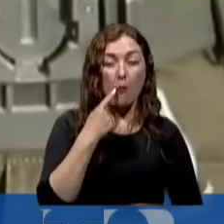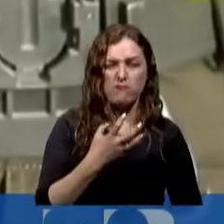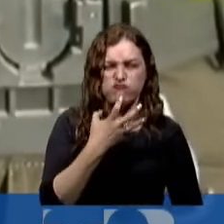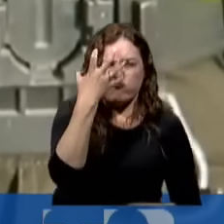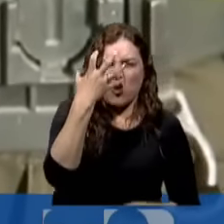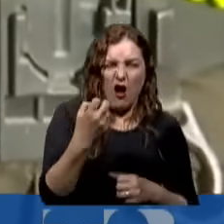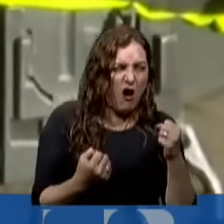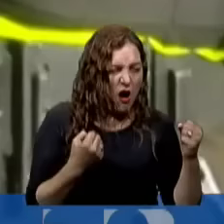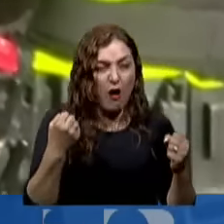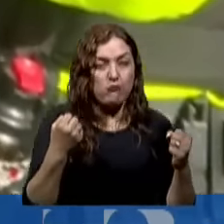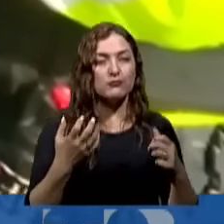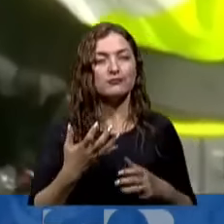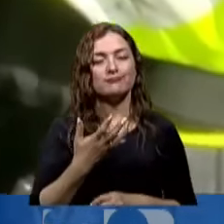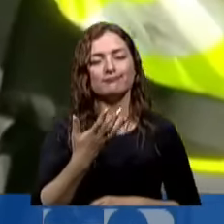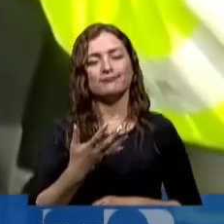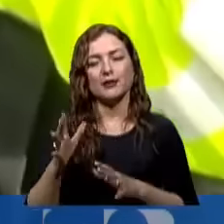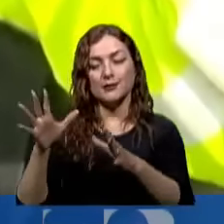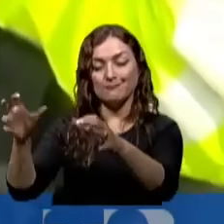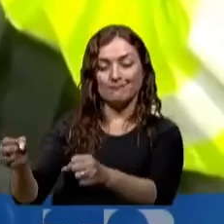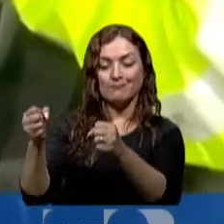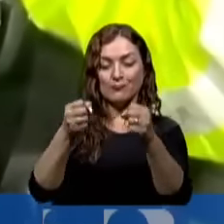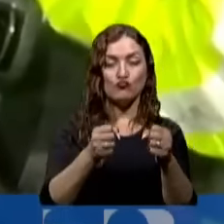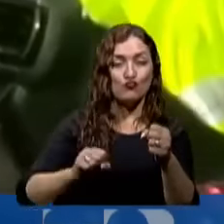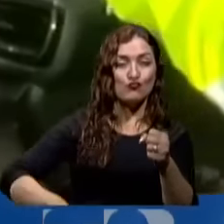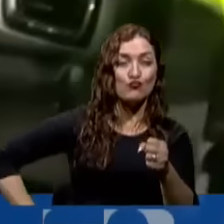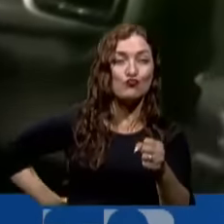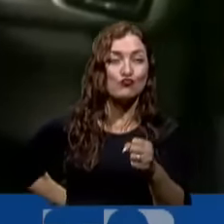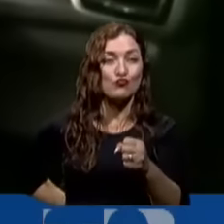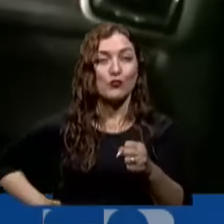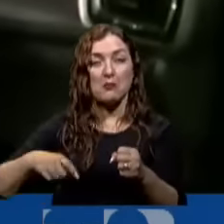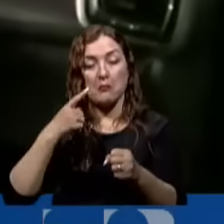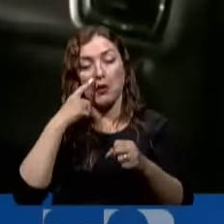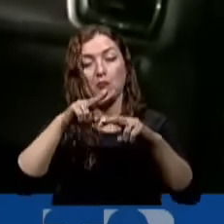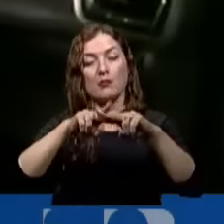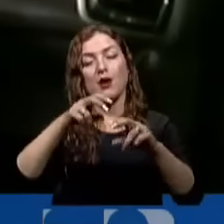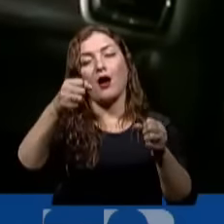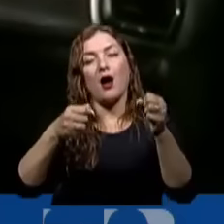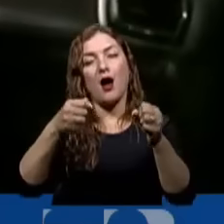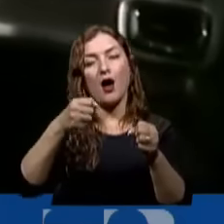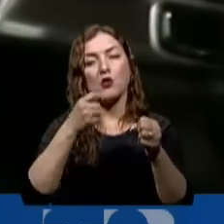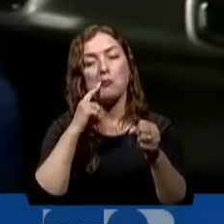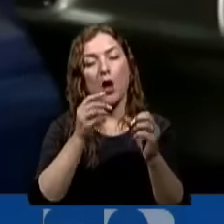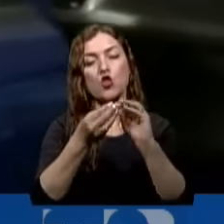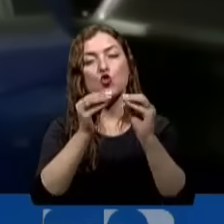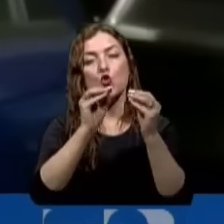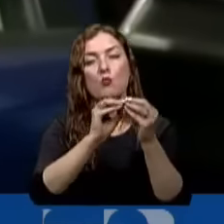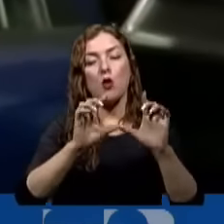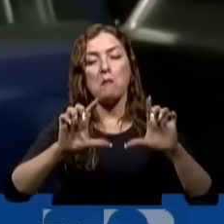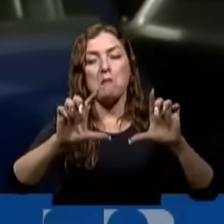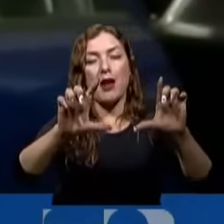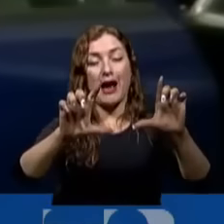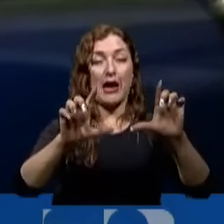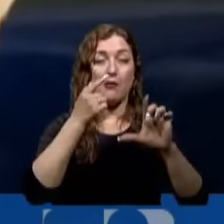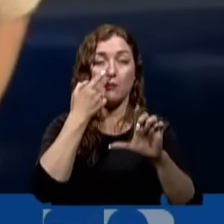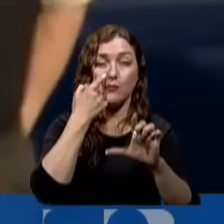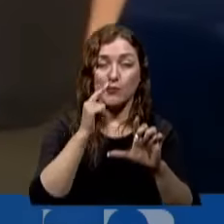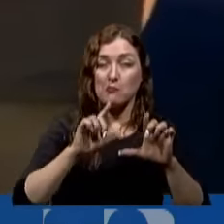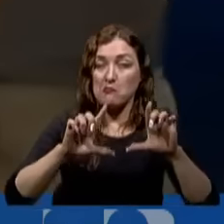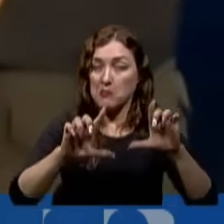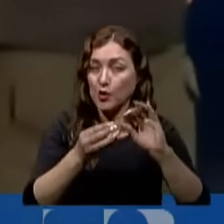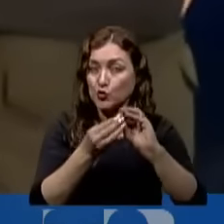Nacional en estos momentos para verificar si es que el auto no está reportado como robado y si es que no tiene antecedentes penales